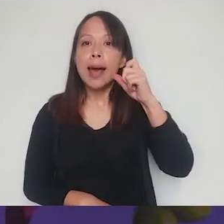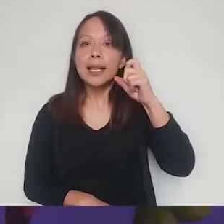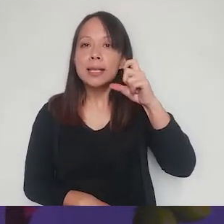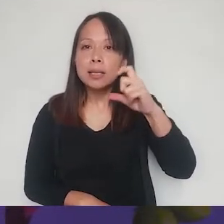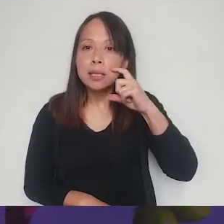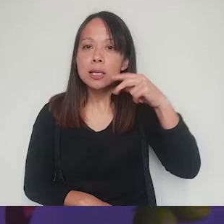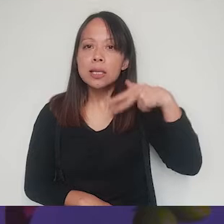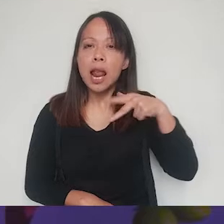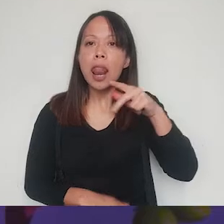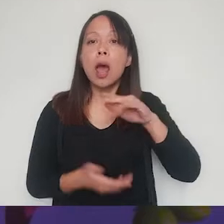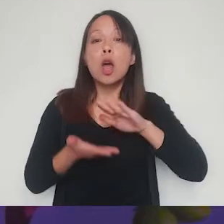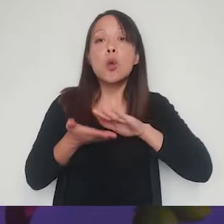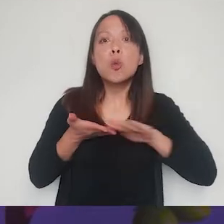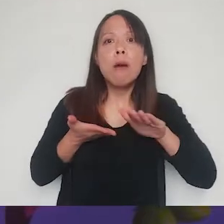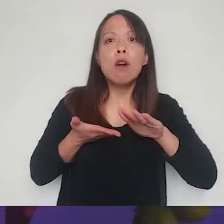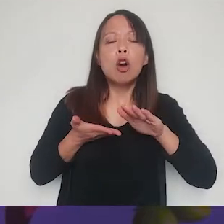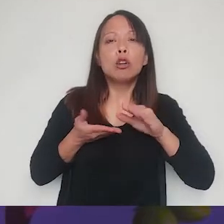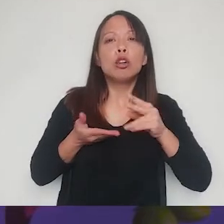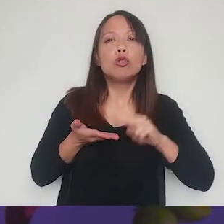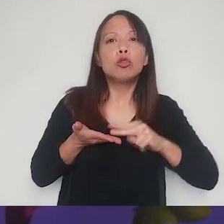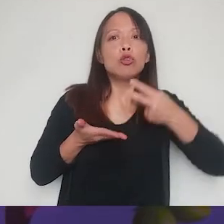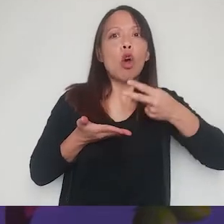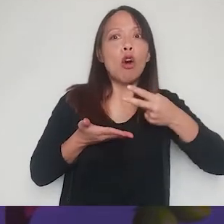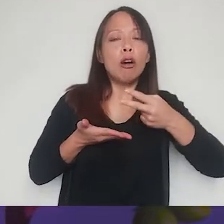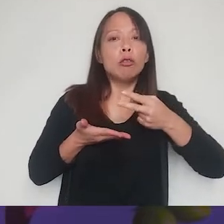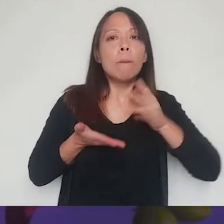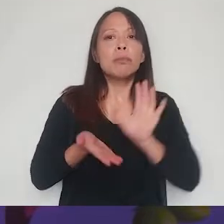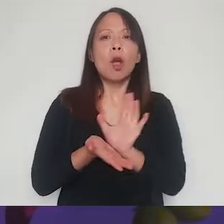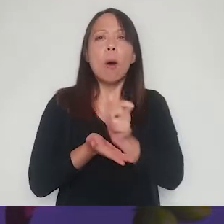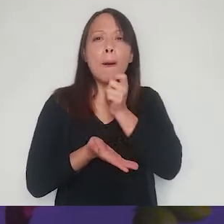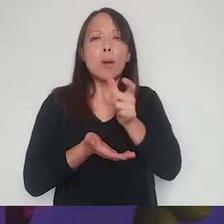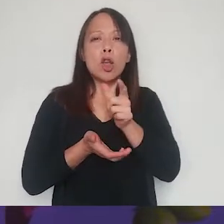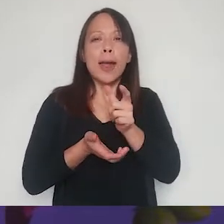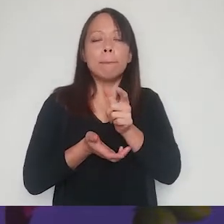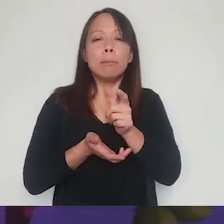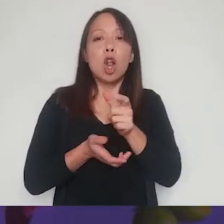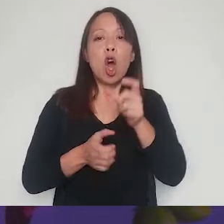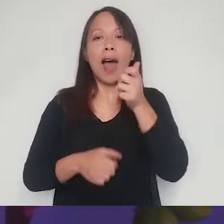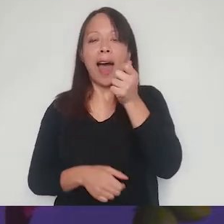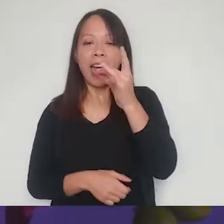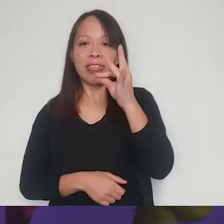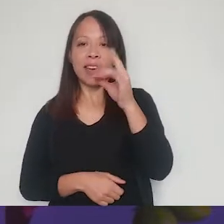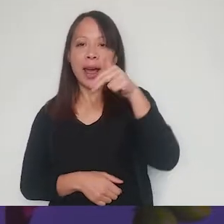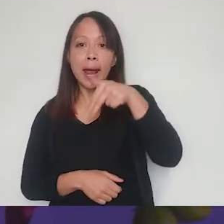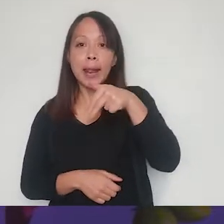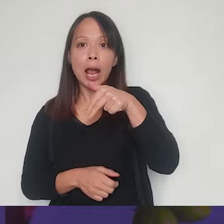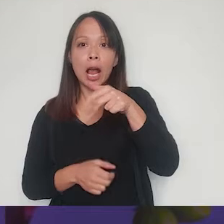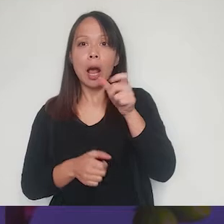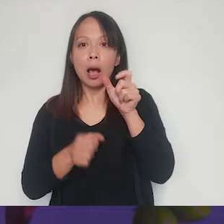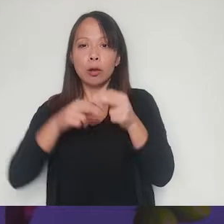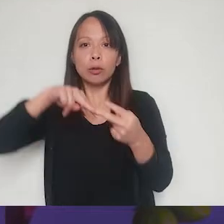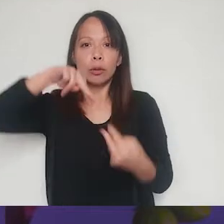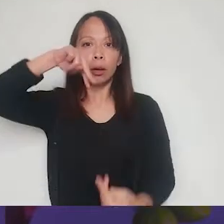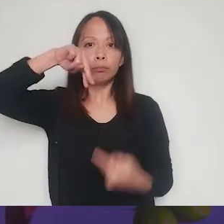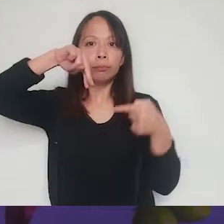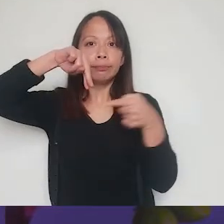tengo de contarlo de manera metafórica es como si el ADN, que son los genes, se transcribiera